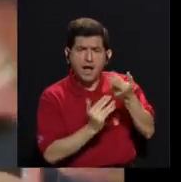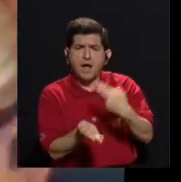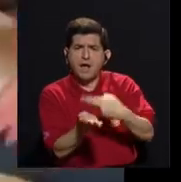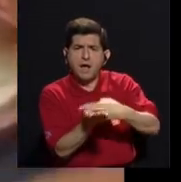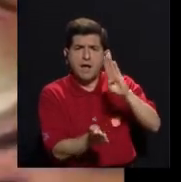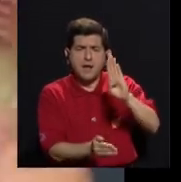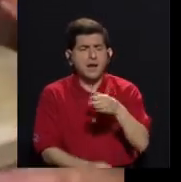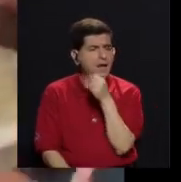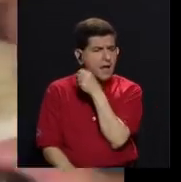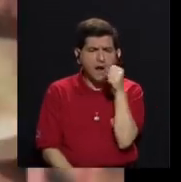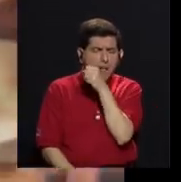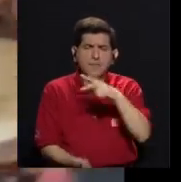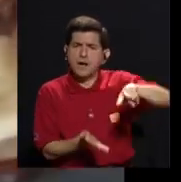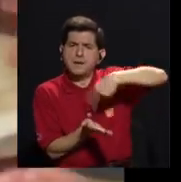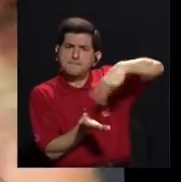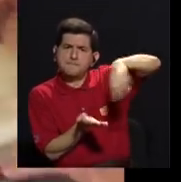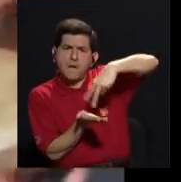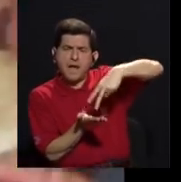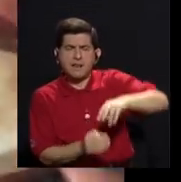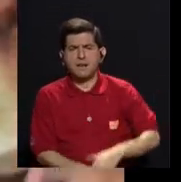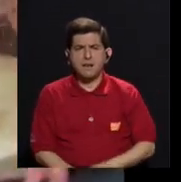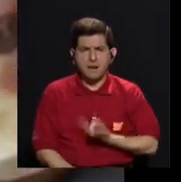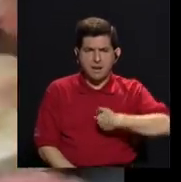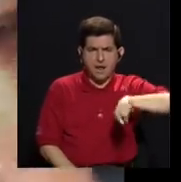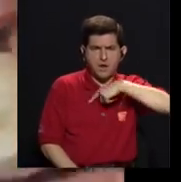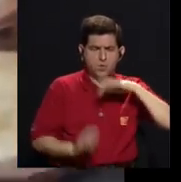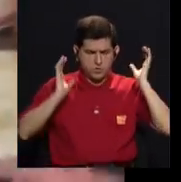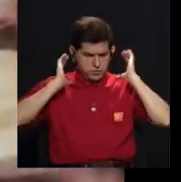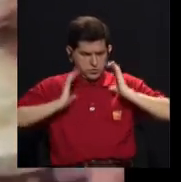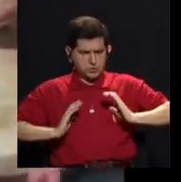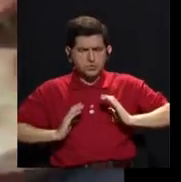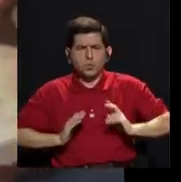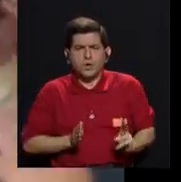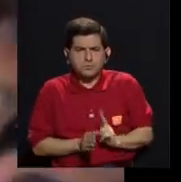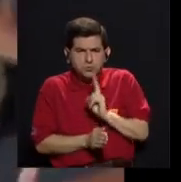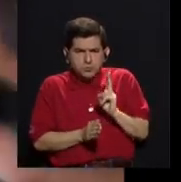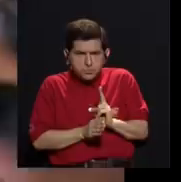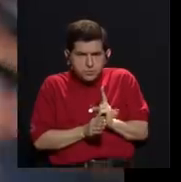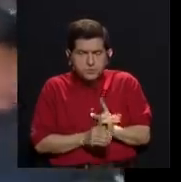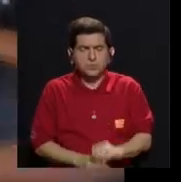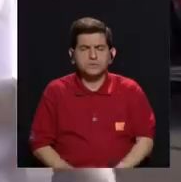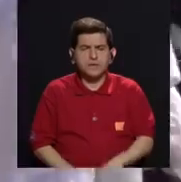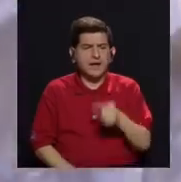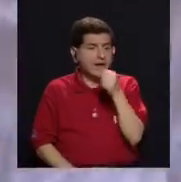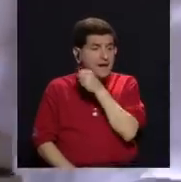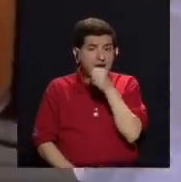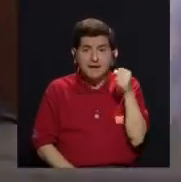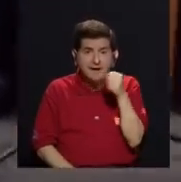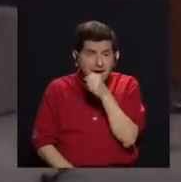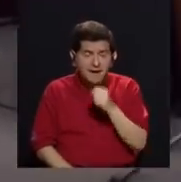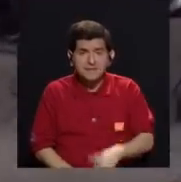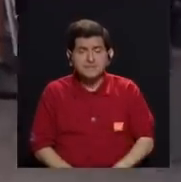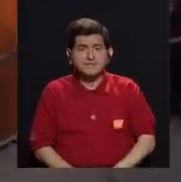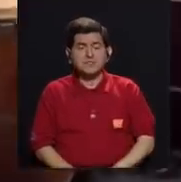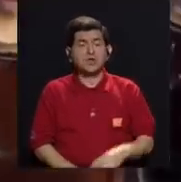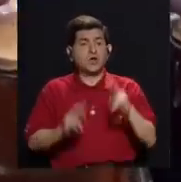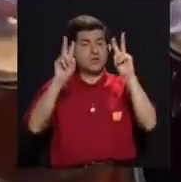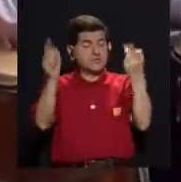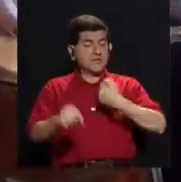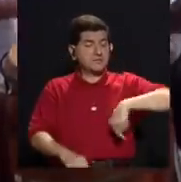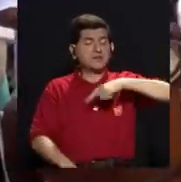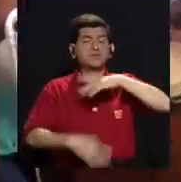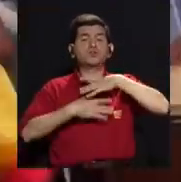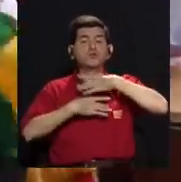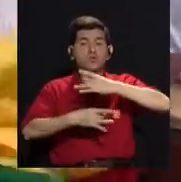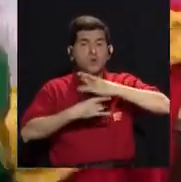podemos cantar podemos bailar podemos apoderarnos de nuestros cuerpos podemos cantar las canciones de los temas que nos interesan